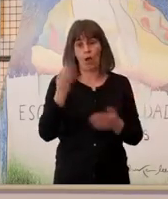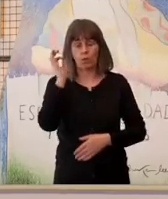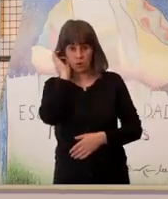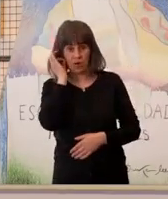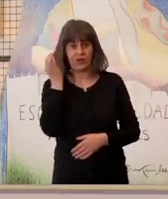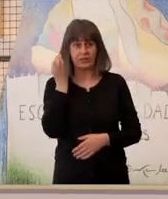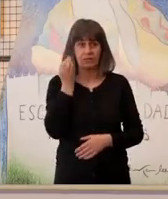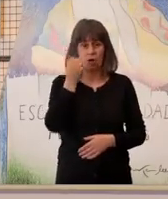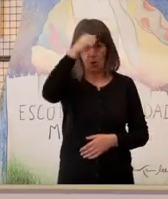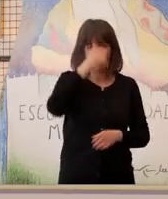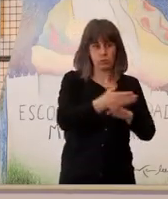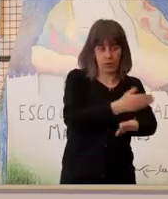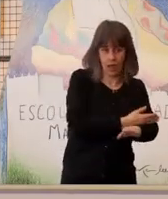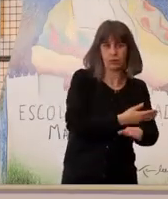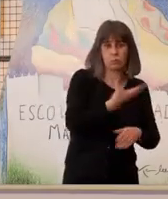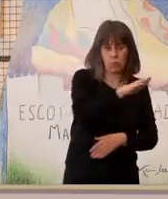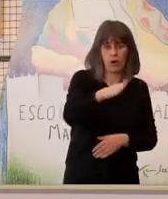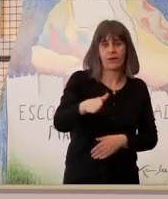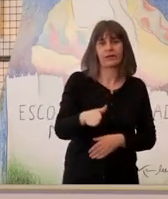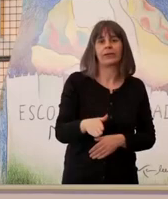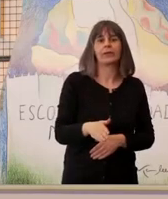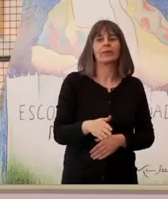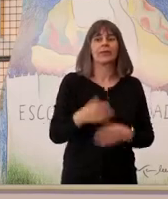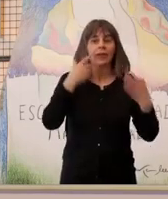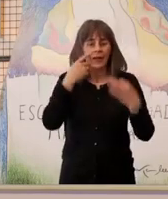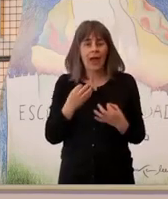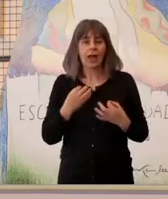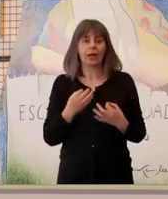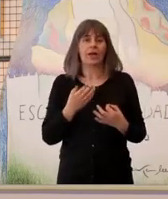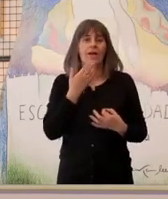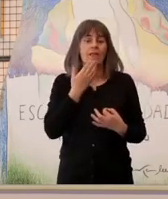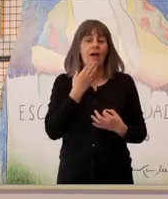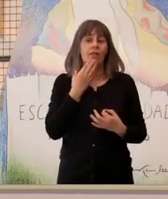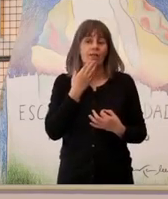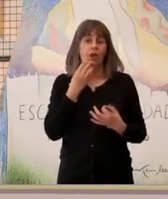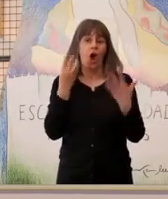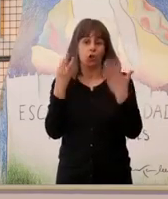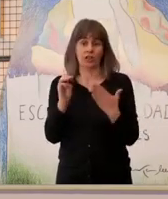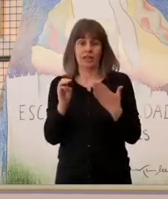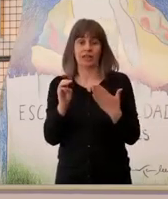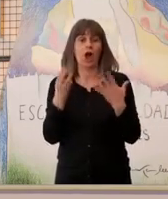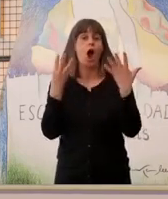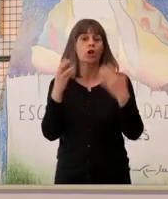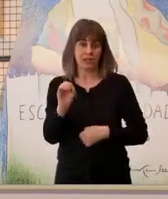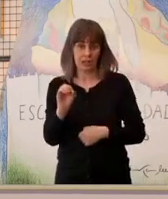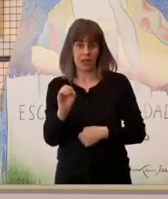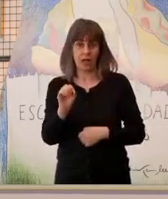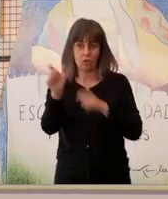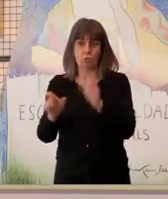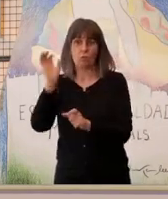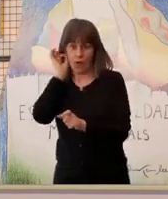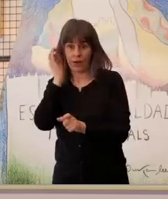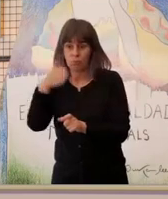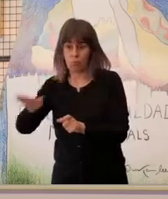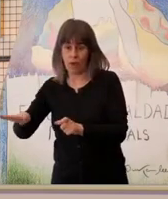solo a partir de 80 años ahora morimos más mujeres que hombres porque los hombres se han muerto antes o sea no